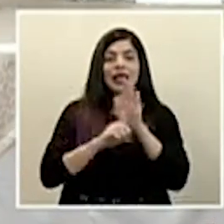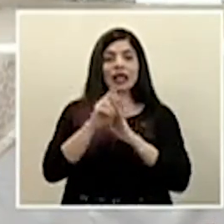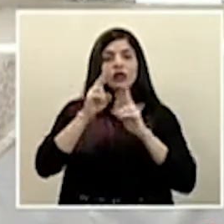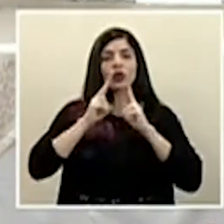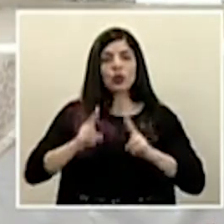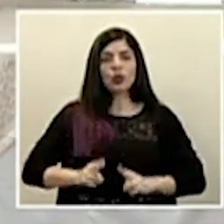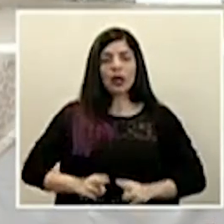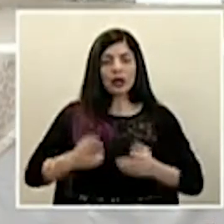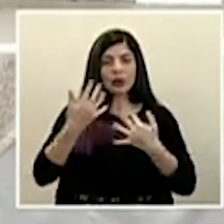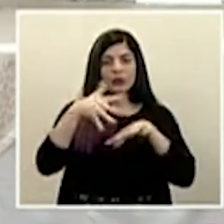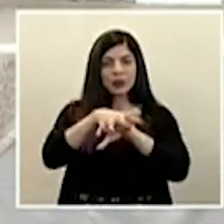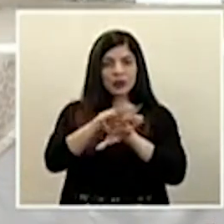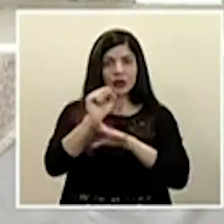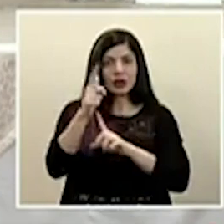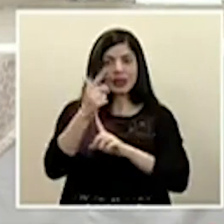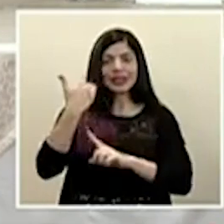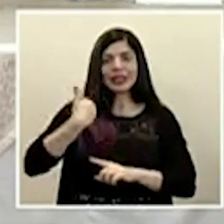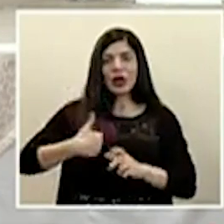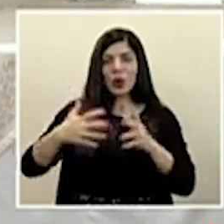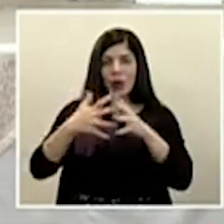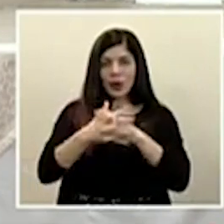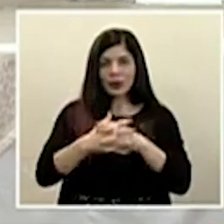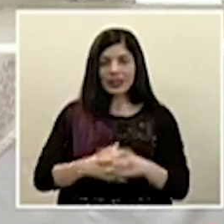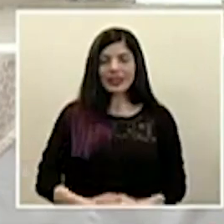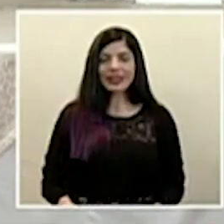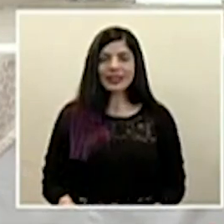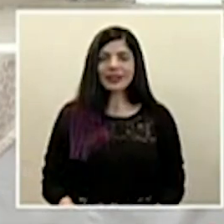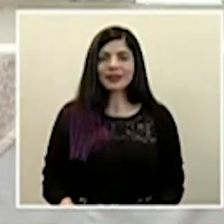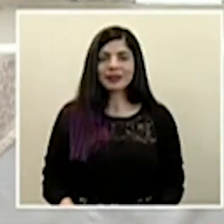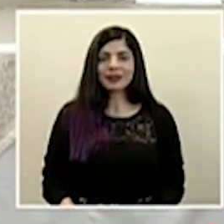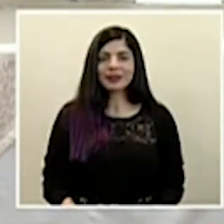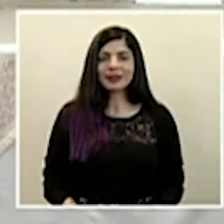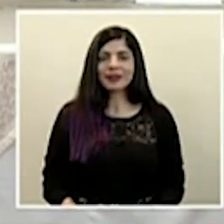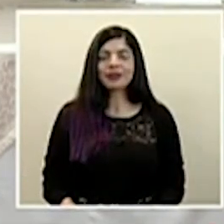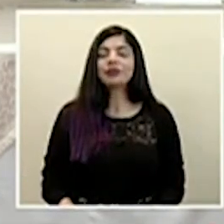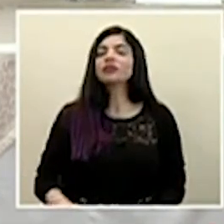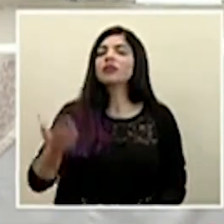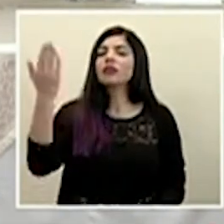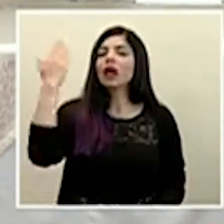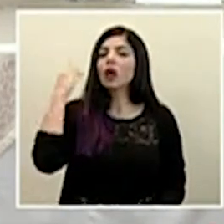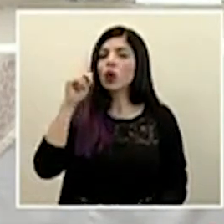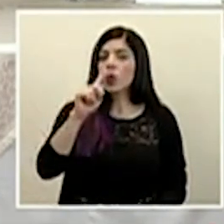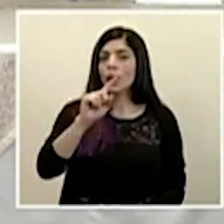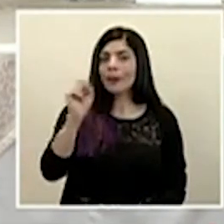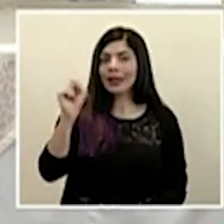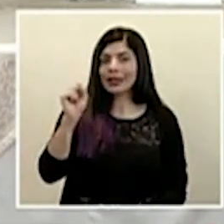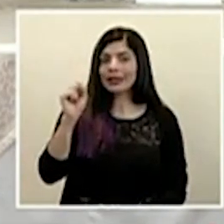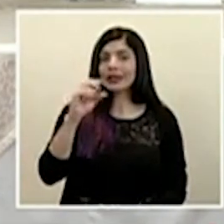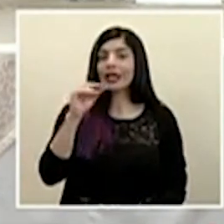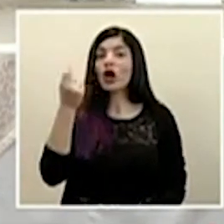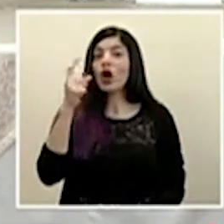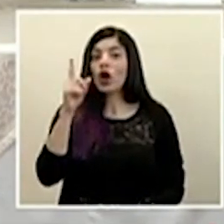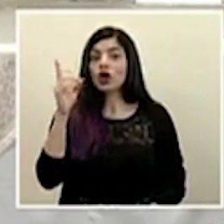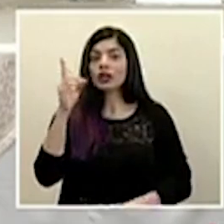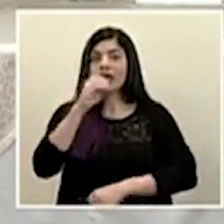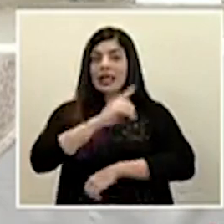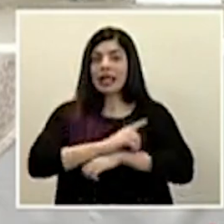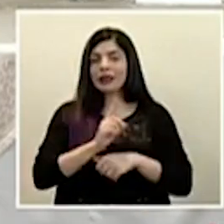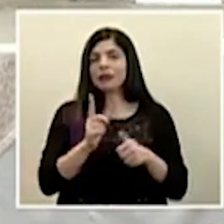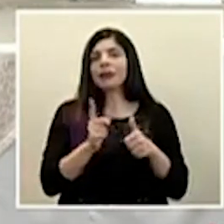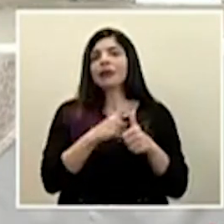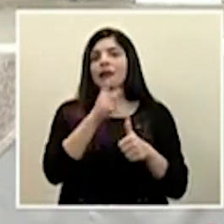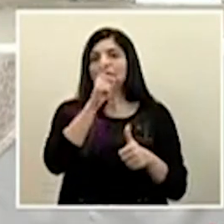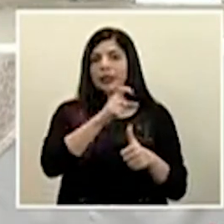Humano e Inclusión Social, el señor Juan Luis Bermúdez. Hace un mes y 11 días se detectó el primer caso